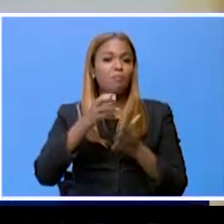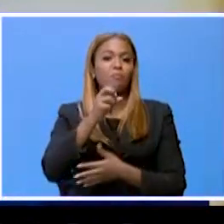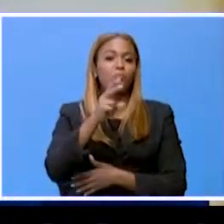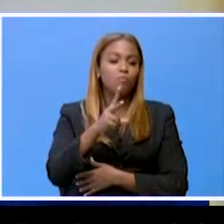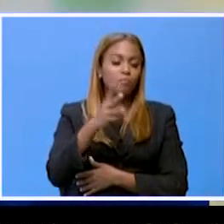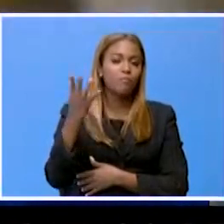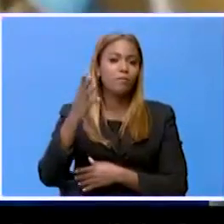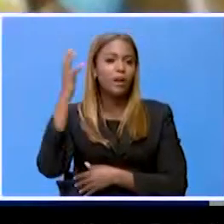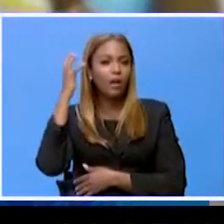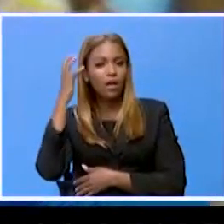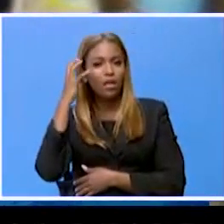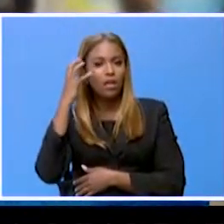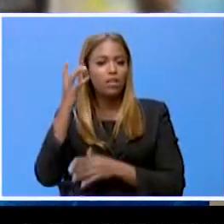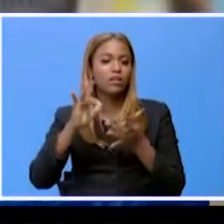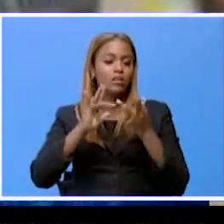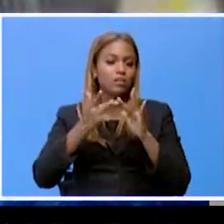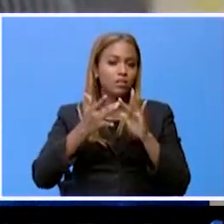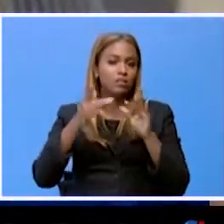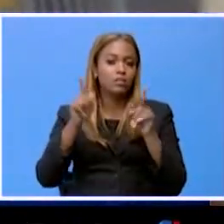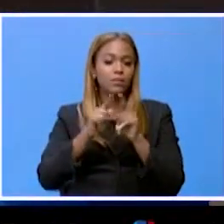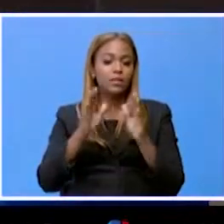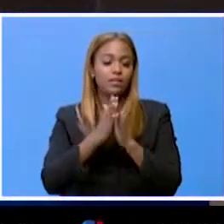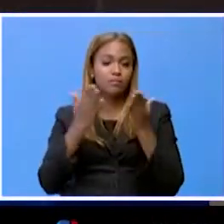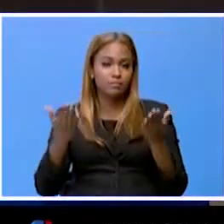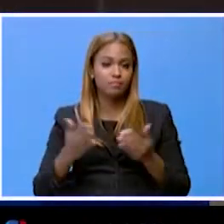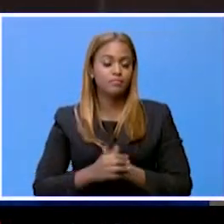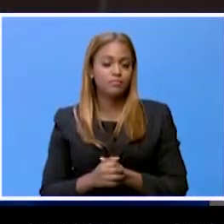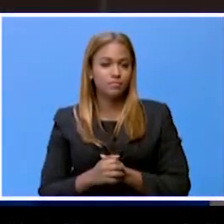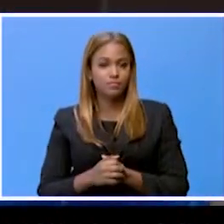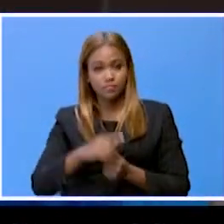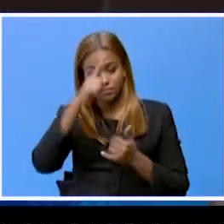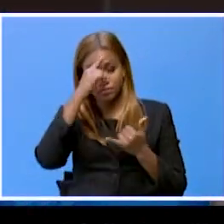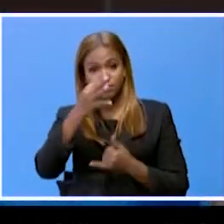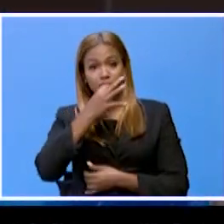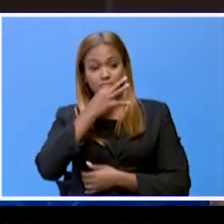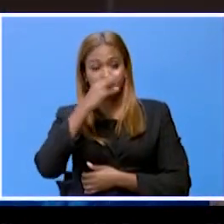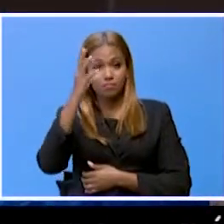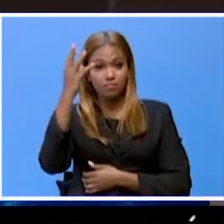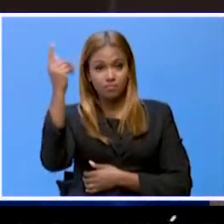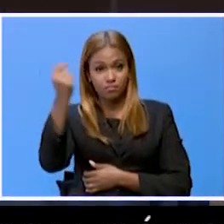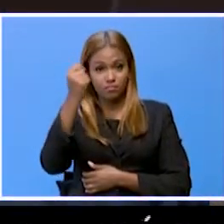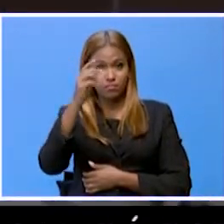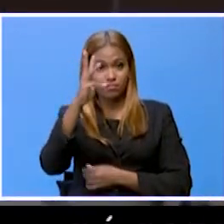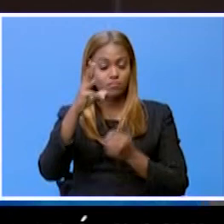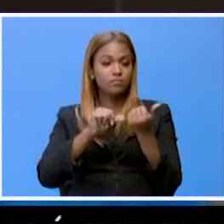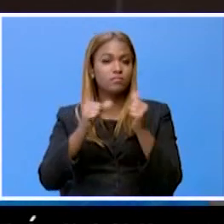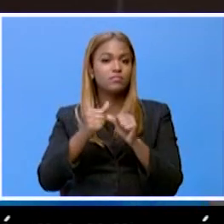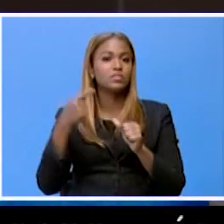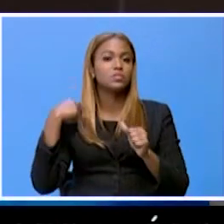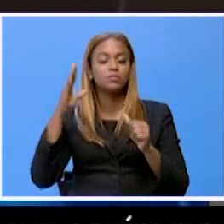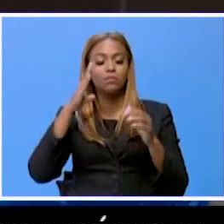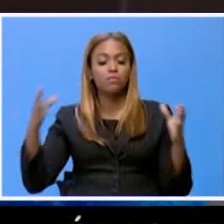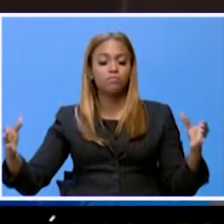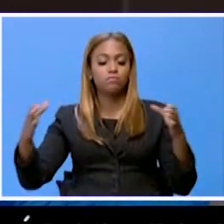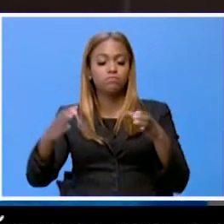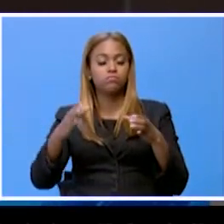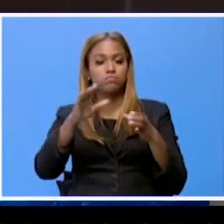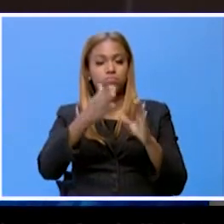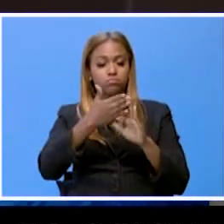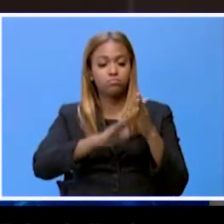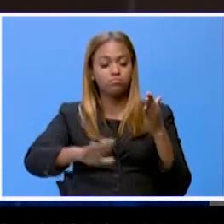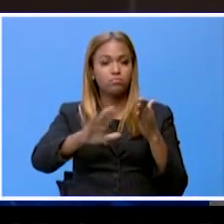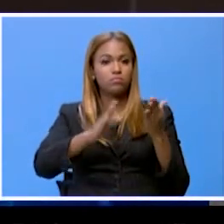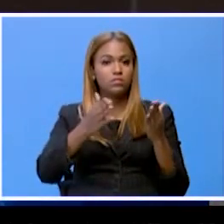televisión, radio, internet y cuadernillos. Para este martes 6 de abril están convocados en esos